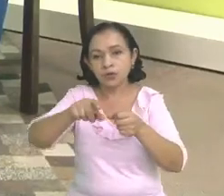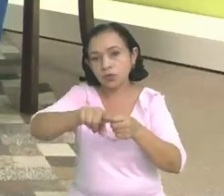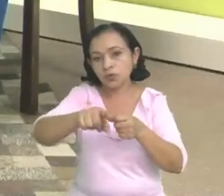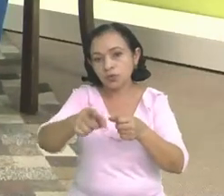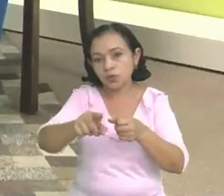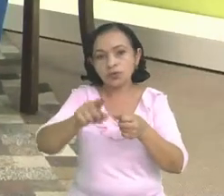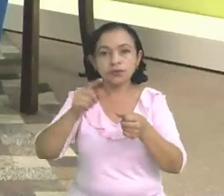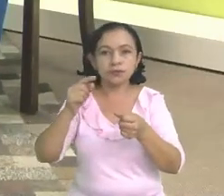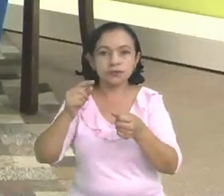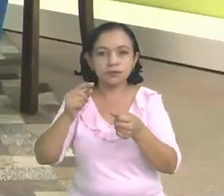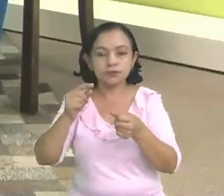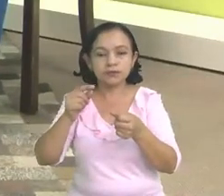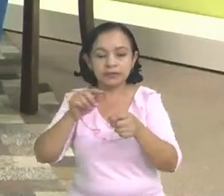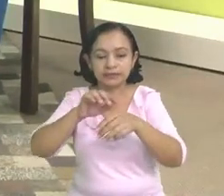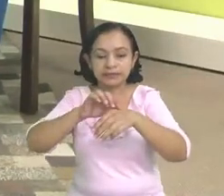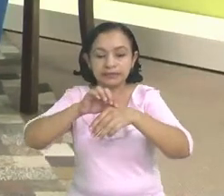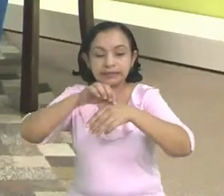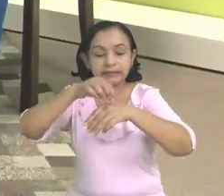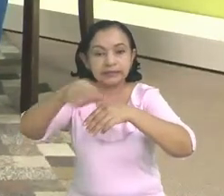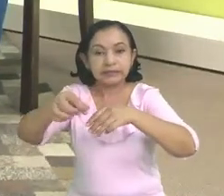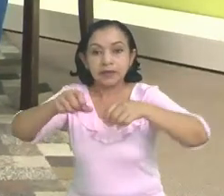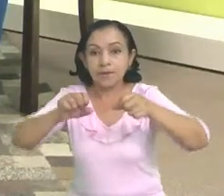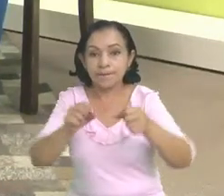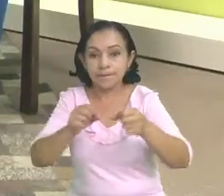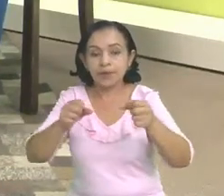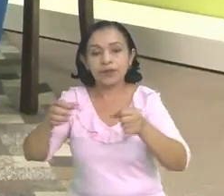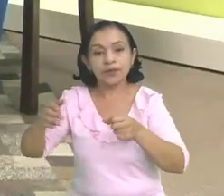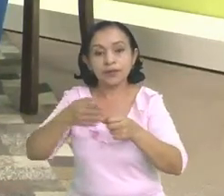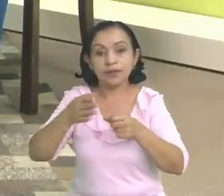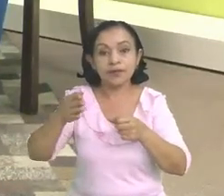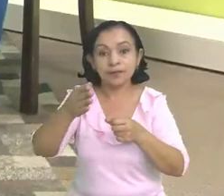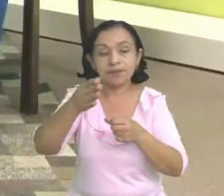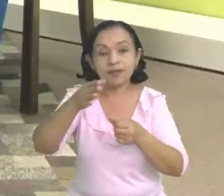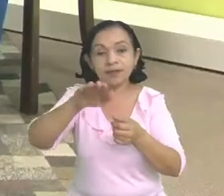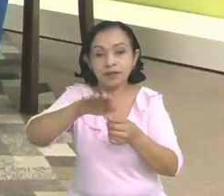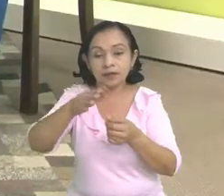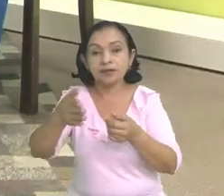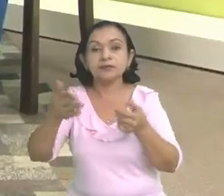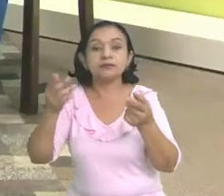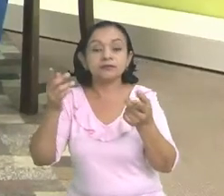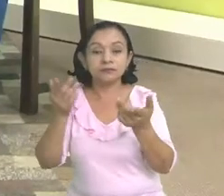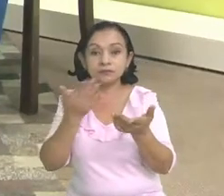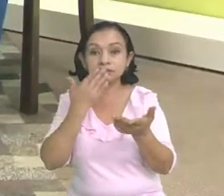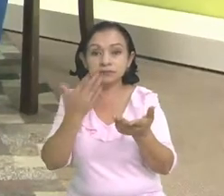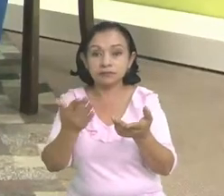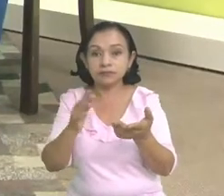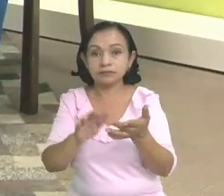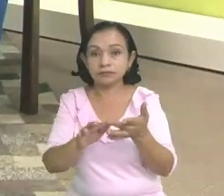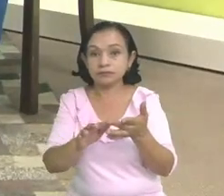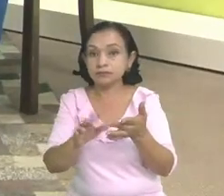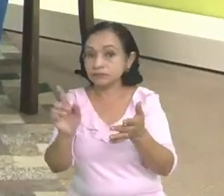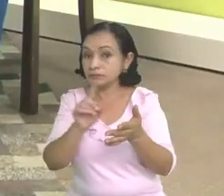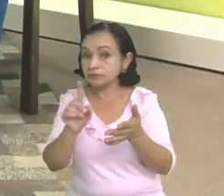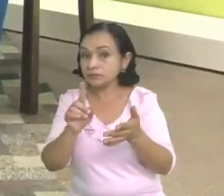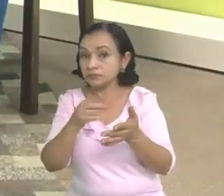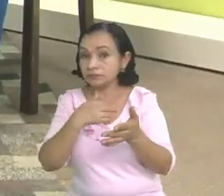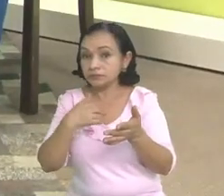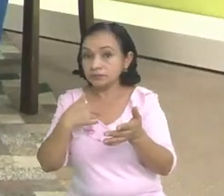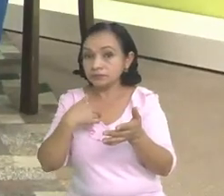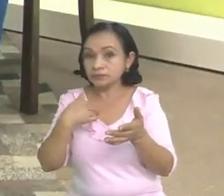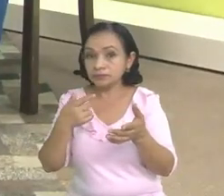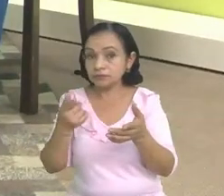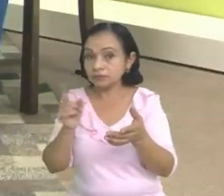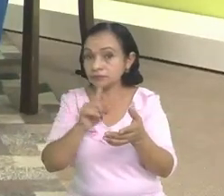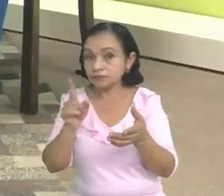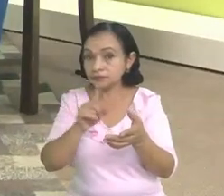la plancha sin el cuero del pollo, y el pescado, al vapor, a la plancha, ¿verdad? No estoy diciendo sustancias,